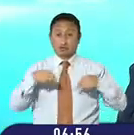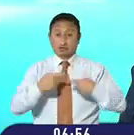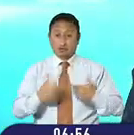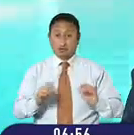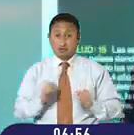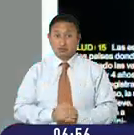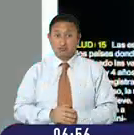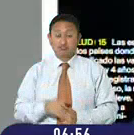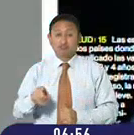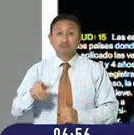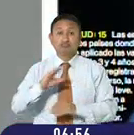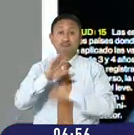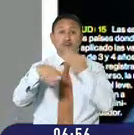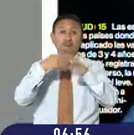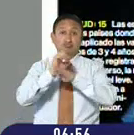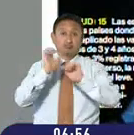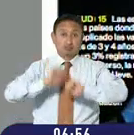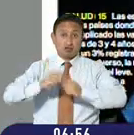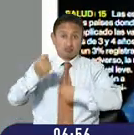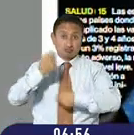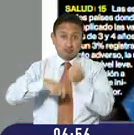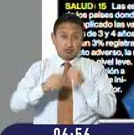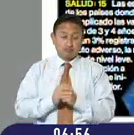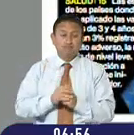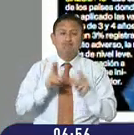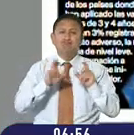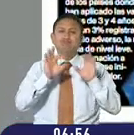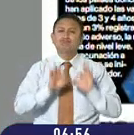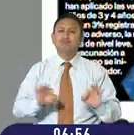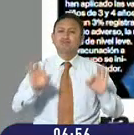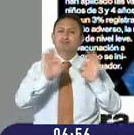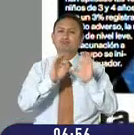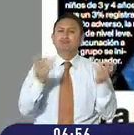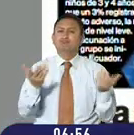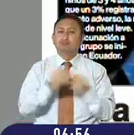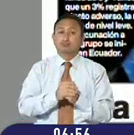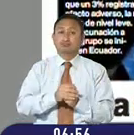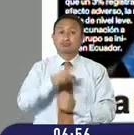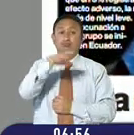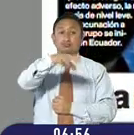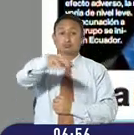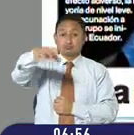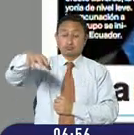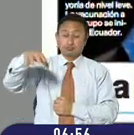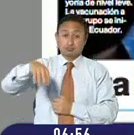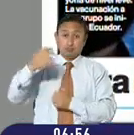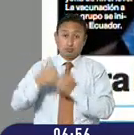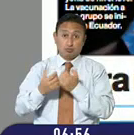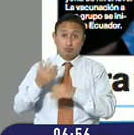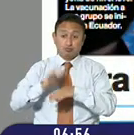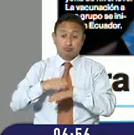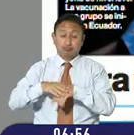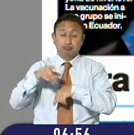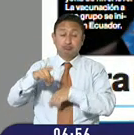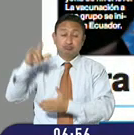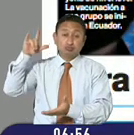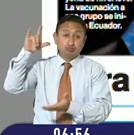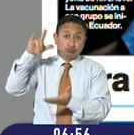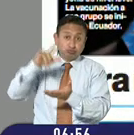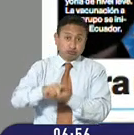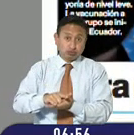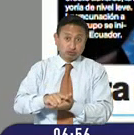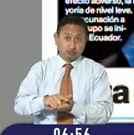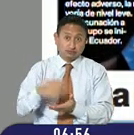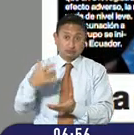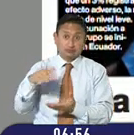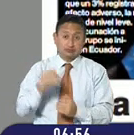circulando en todo el país. Los títulos más importantes, dice, dos provincias se complican por sus aeropuertos que no despegan. Es importante